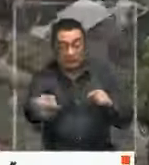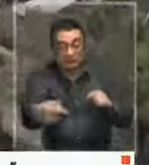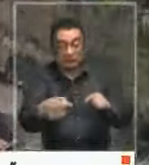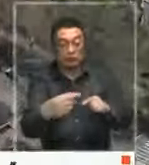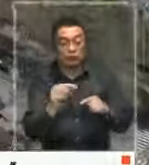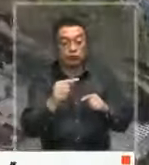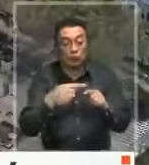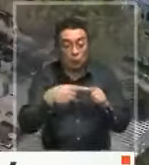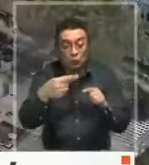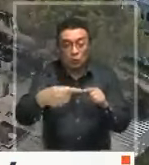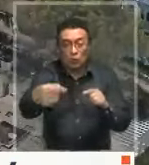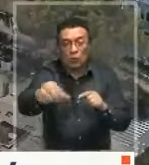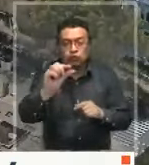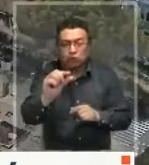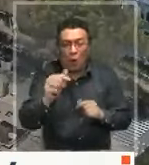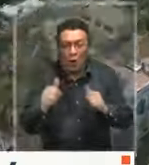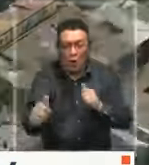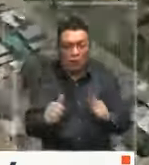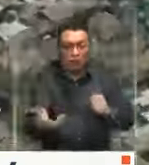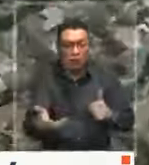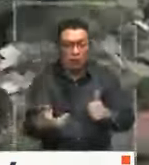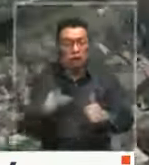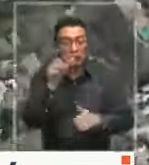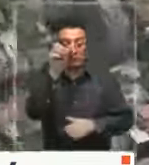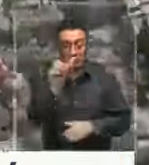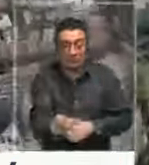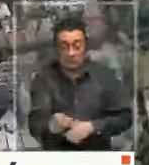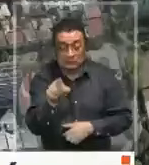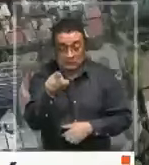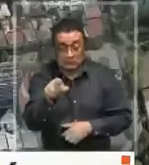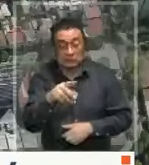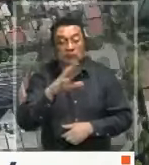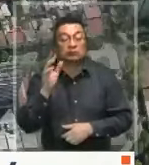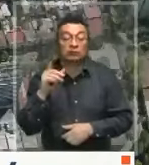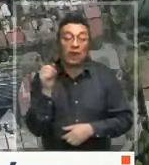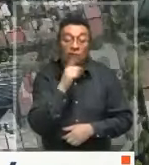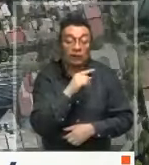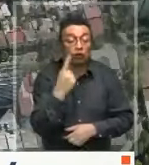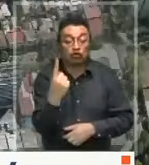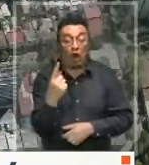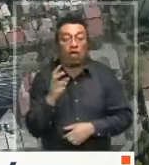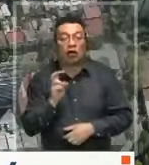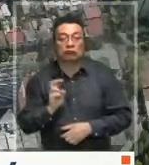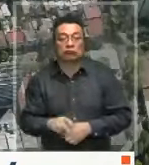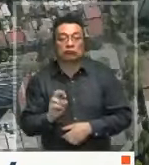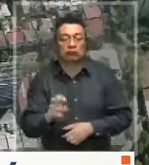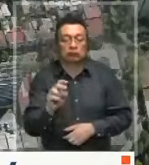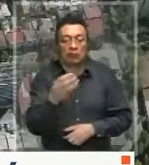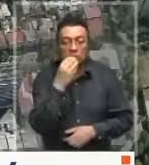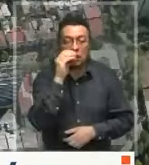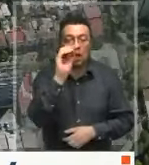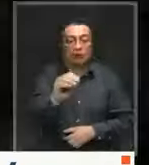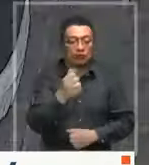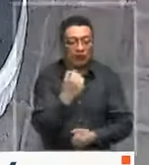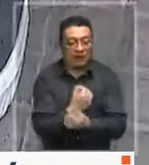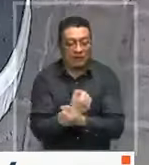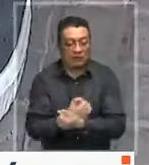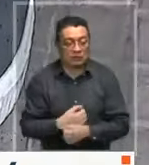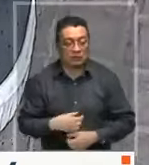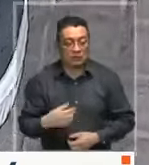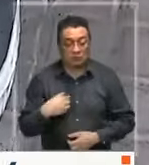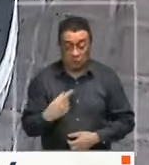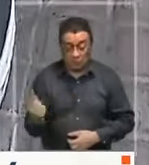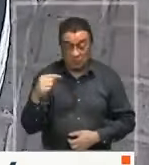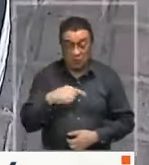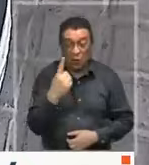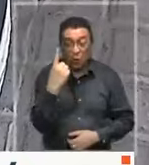unas cuadras de distancia. La víctima finalmente tuvo que ir por sus propios medios a poner la denuncia. Llegaron como a la hora